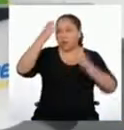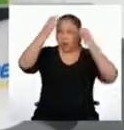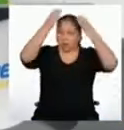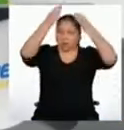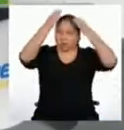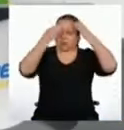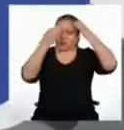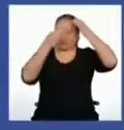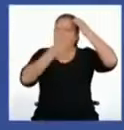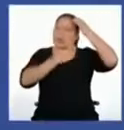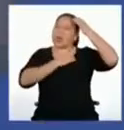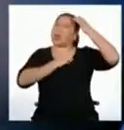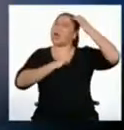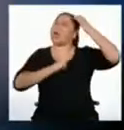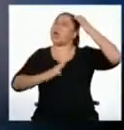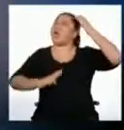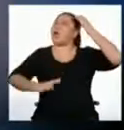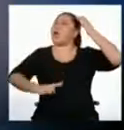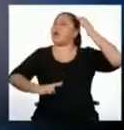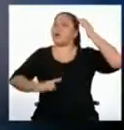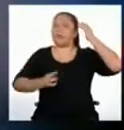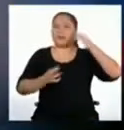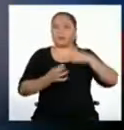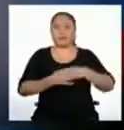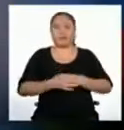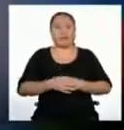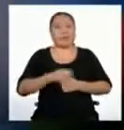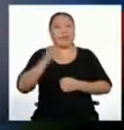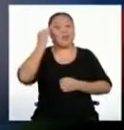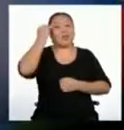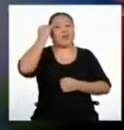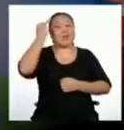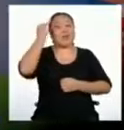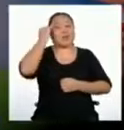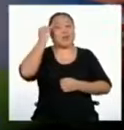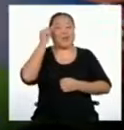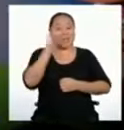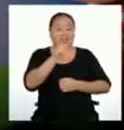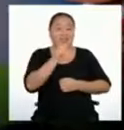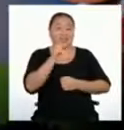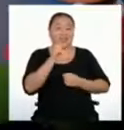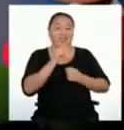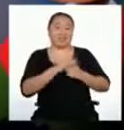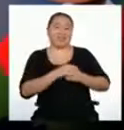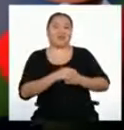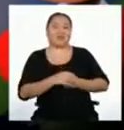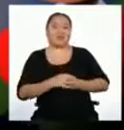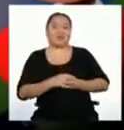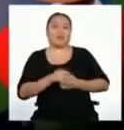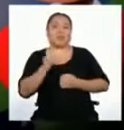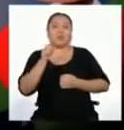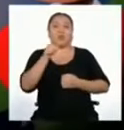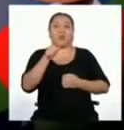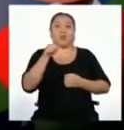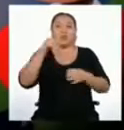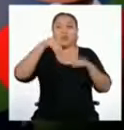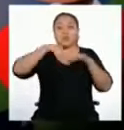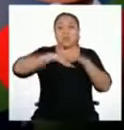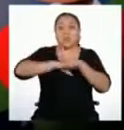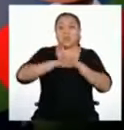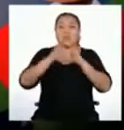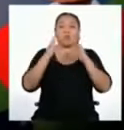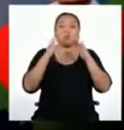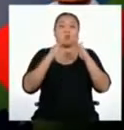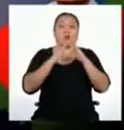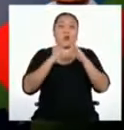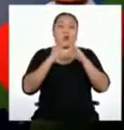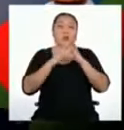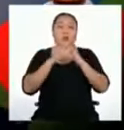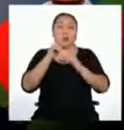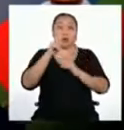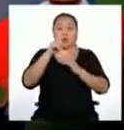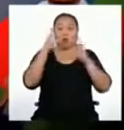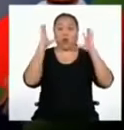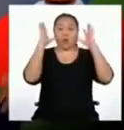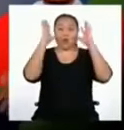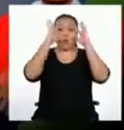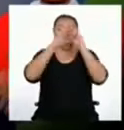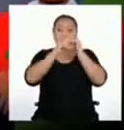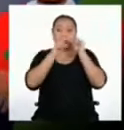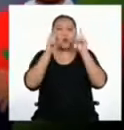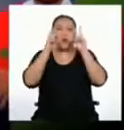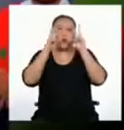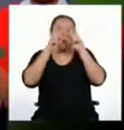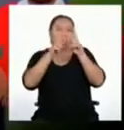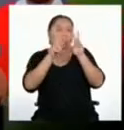en algo elegante. Imagina la siguiente situación. Estás en tu casa una noche viendo